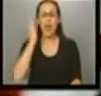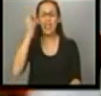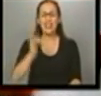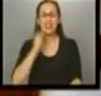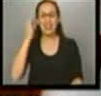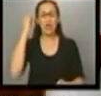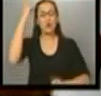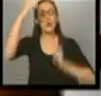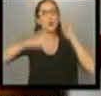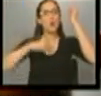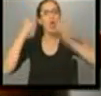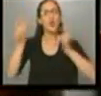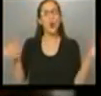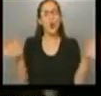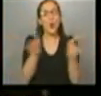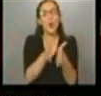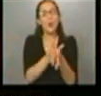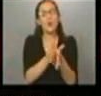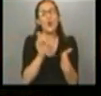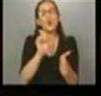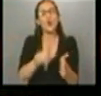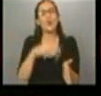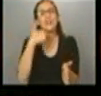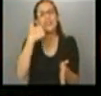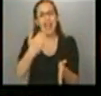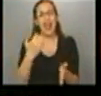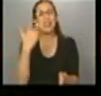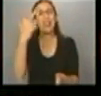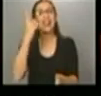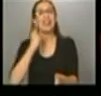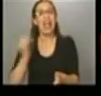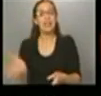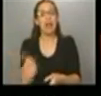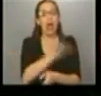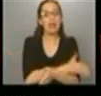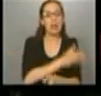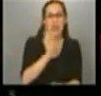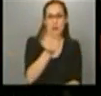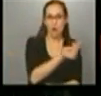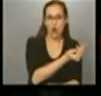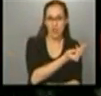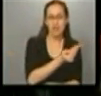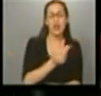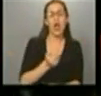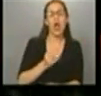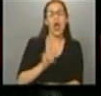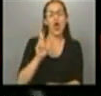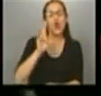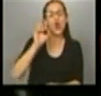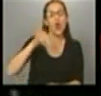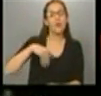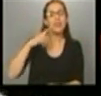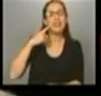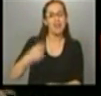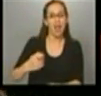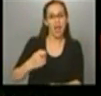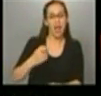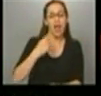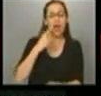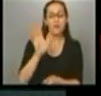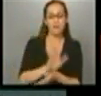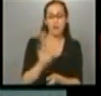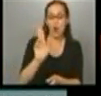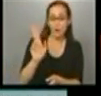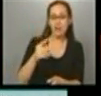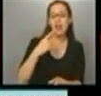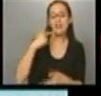con ella. 3 días antes de su muerte, después de 5 horas de charla, Romina quedó en contarle algo bueno en otro